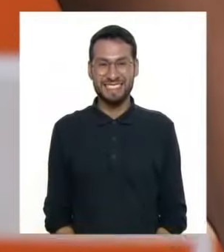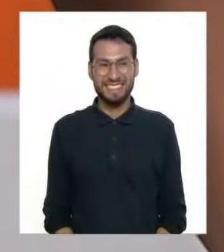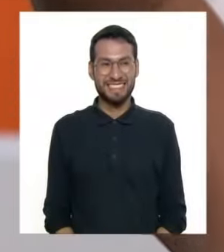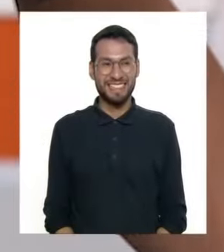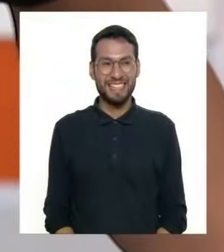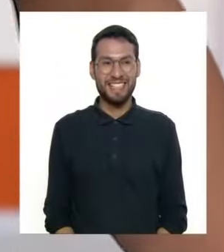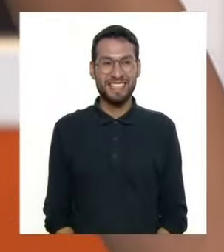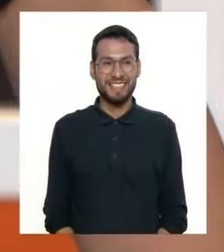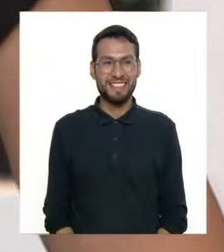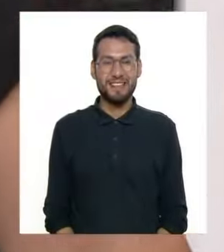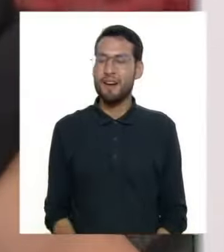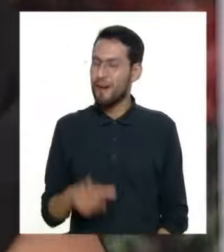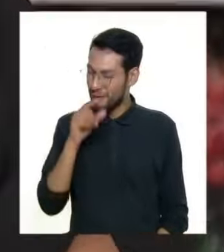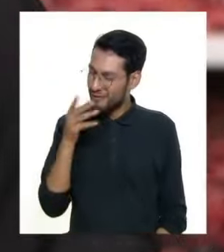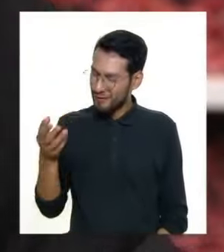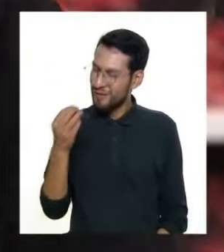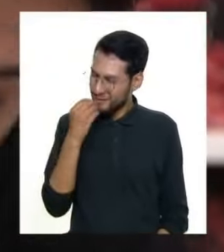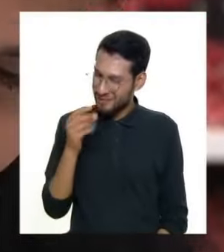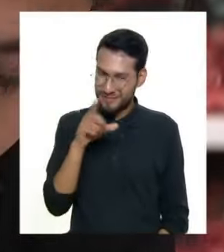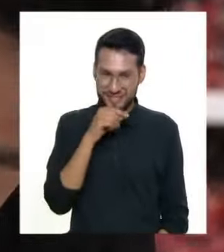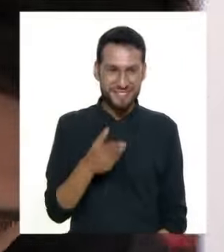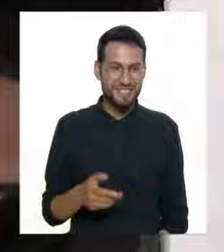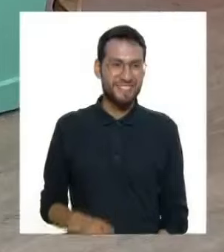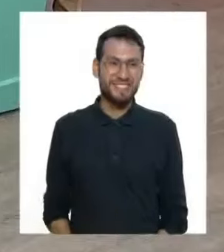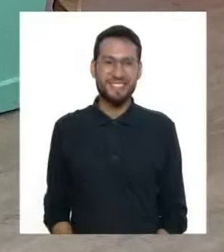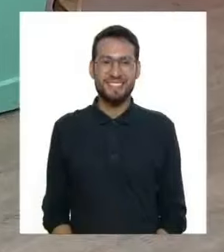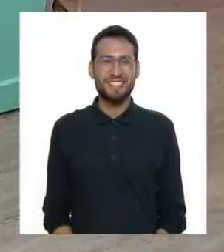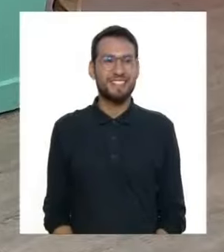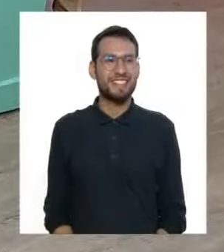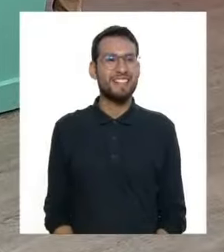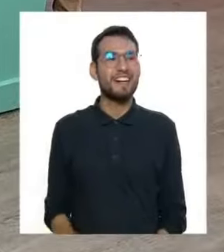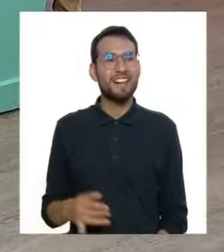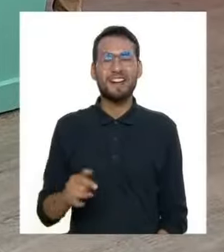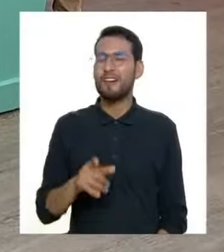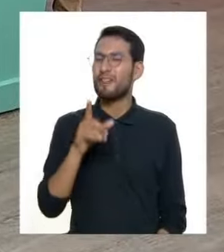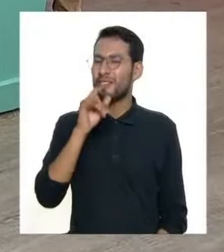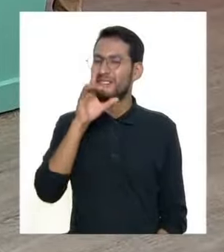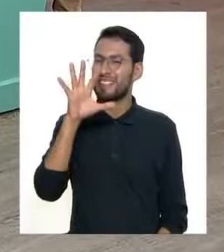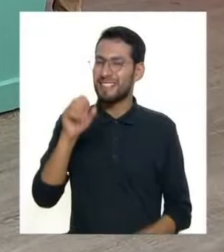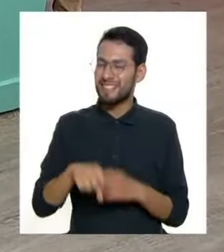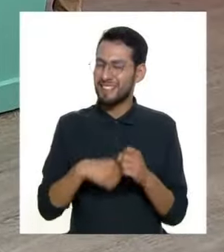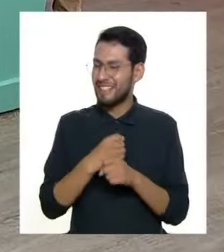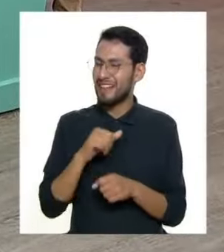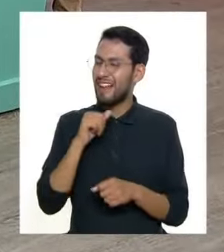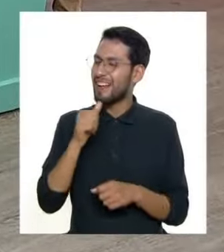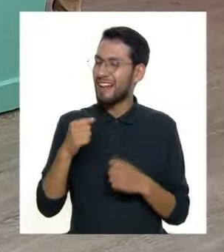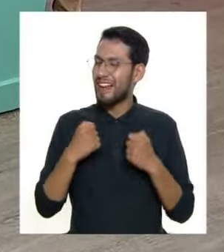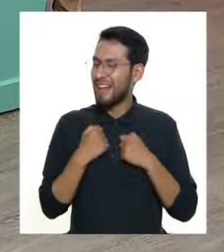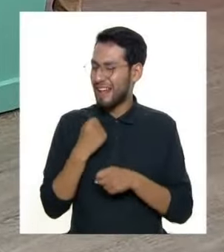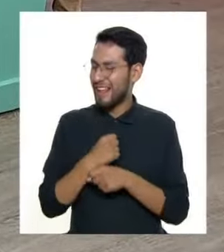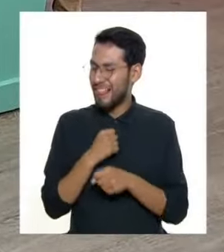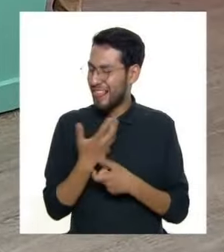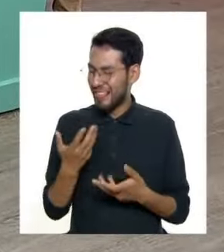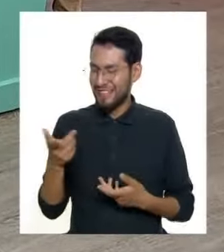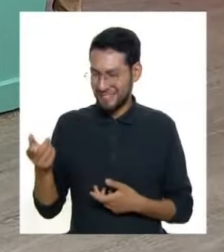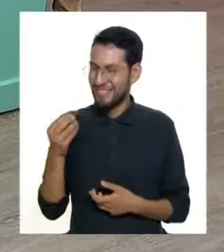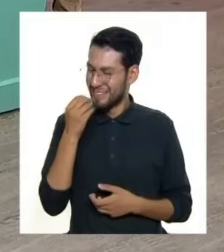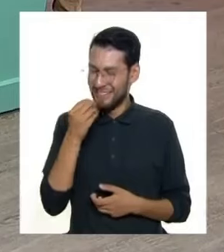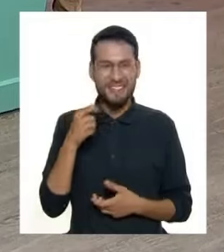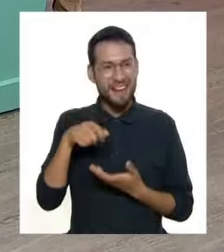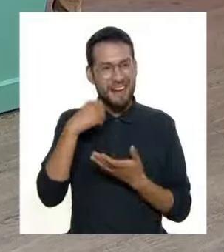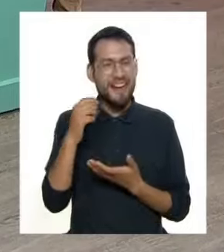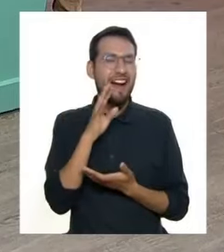Ay, ay, ay. Con pollito, métele el pollito. Haz de cuenta que fueron esos 5 años que estaba sin chamba. Fuerte, ¿ah?